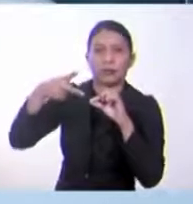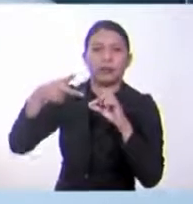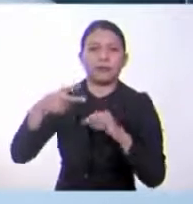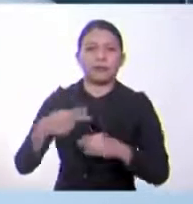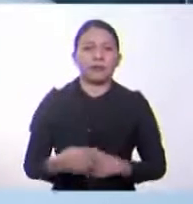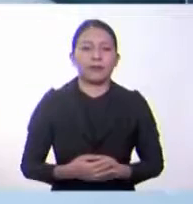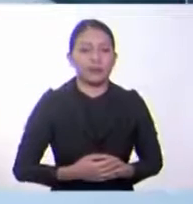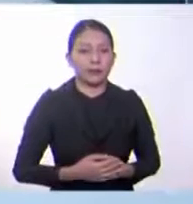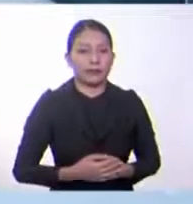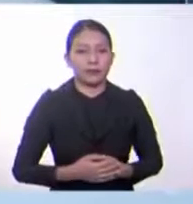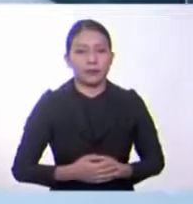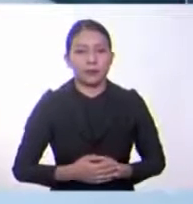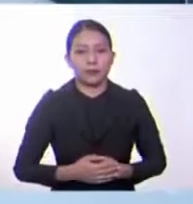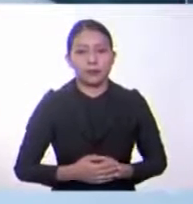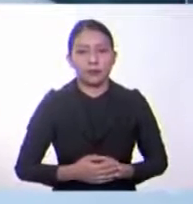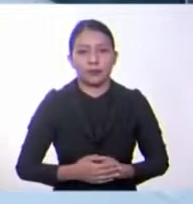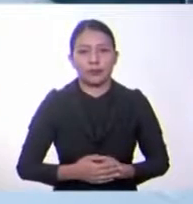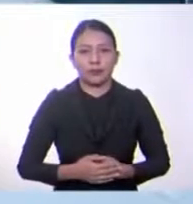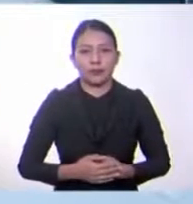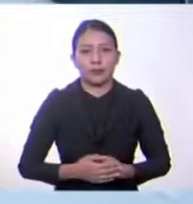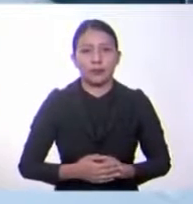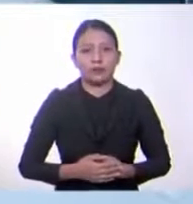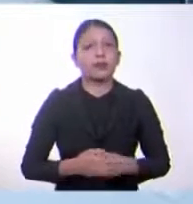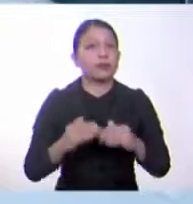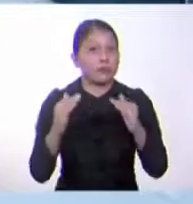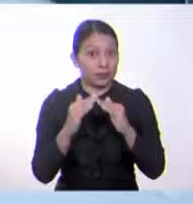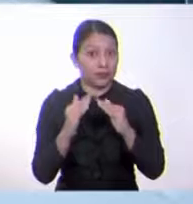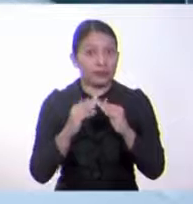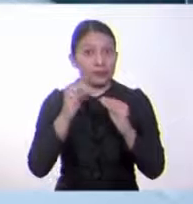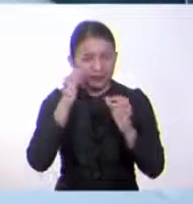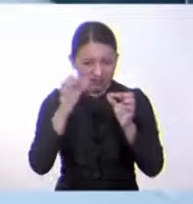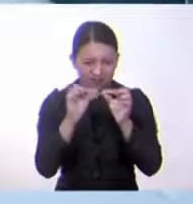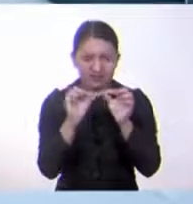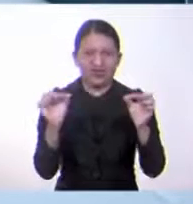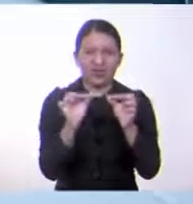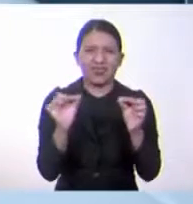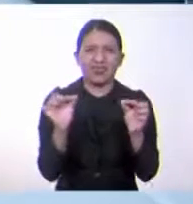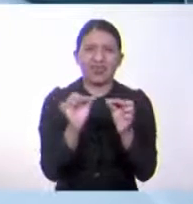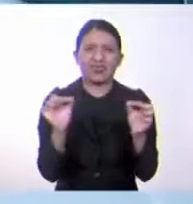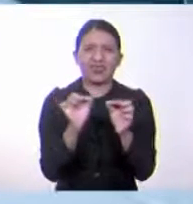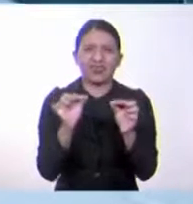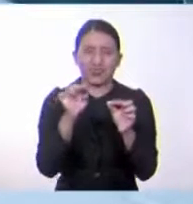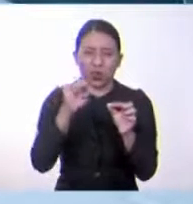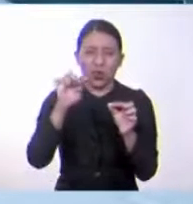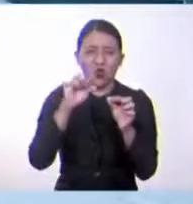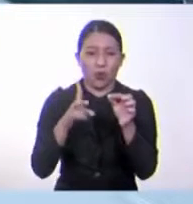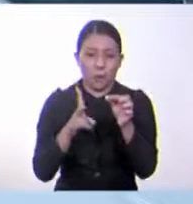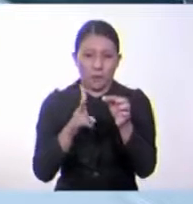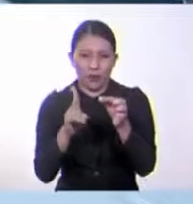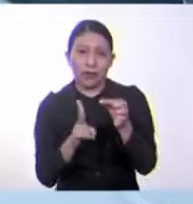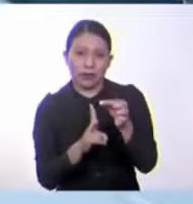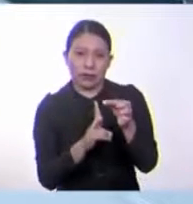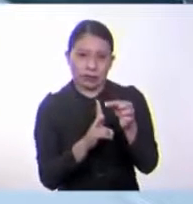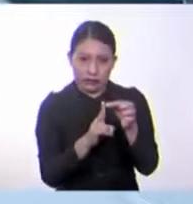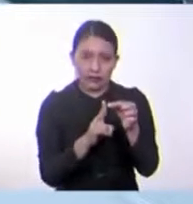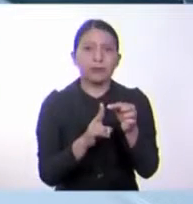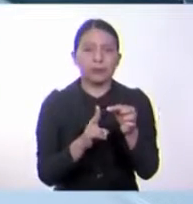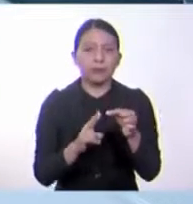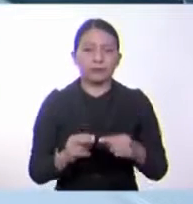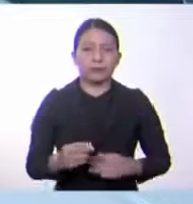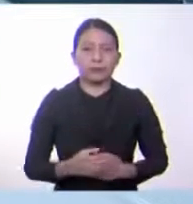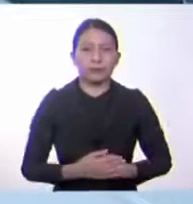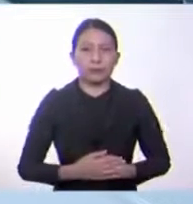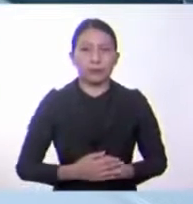Luego vamos a utilizar también el elástico o la banda de la vejiga, así que también